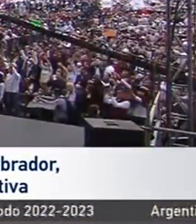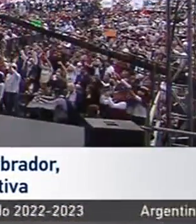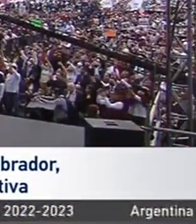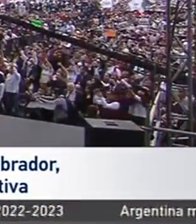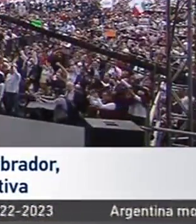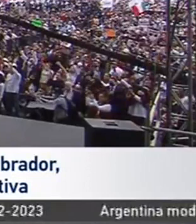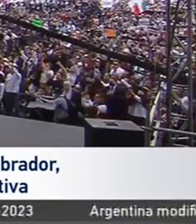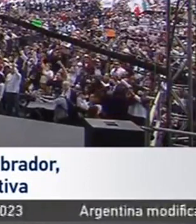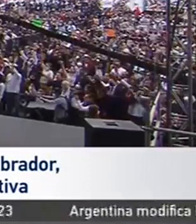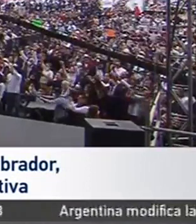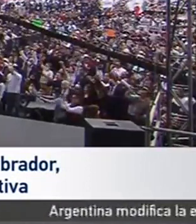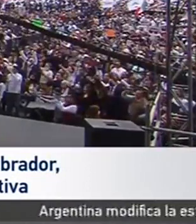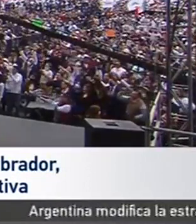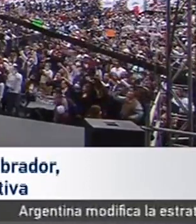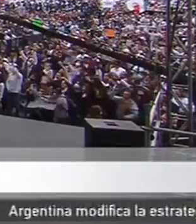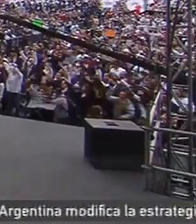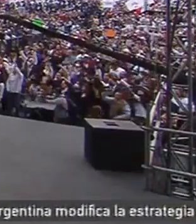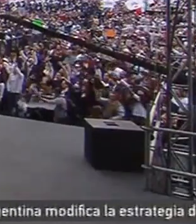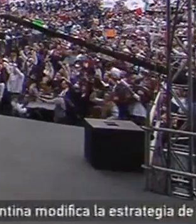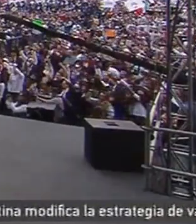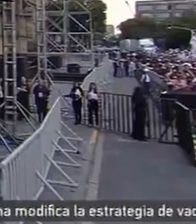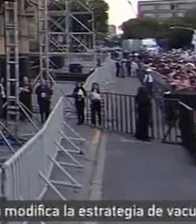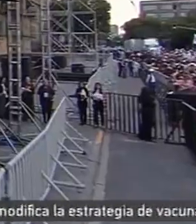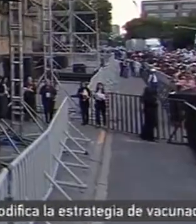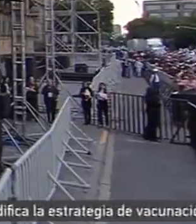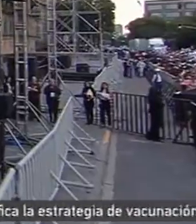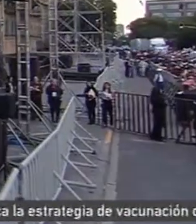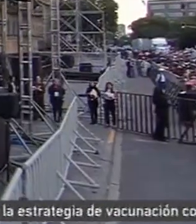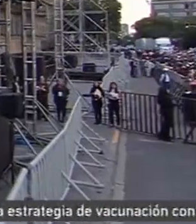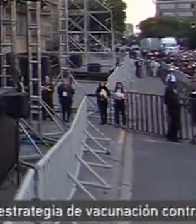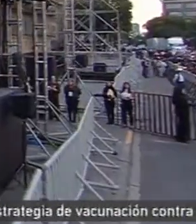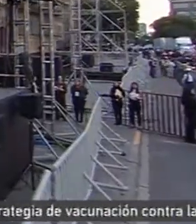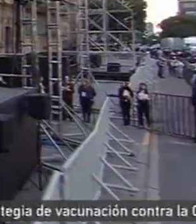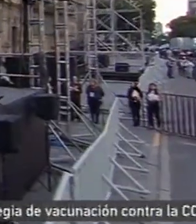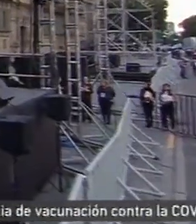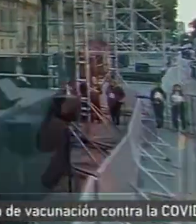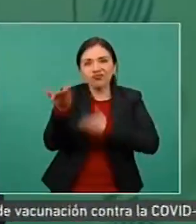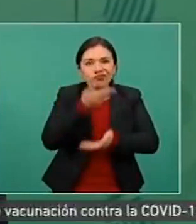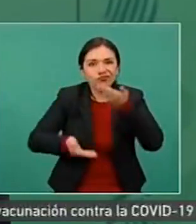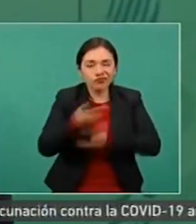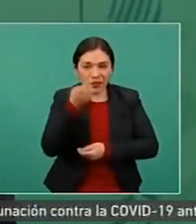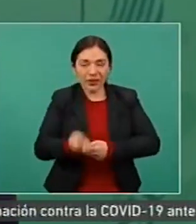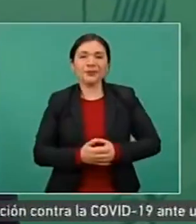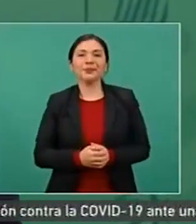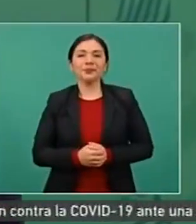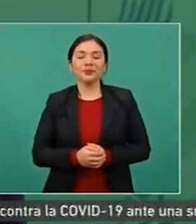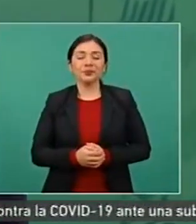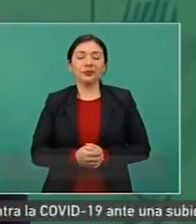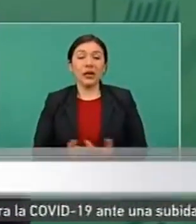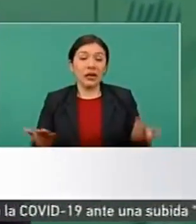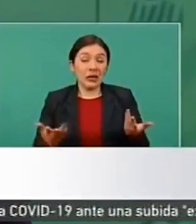manejo de la pandemia y vacunación, aunque en un principio fue criticada, lo tienen arriba. Afortunadamente, estamos